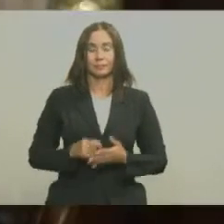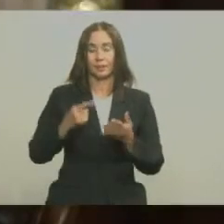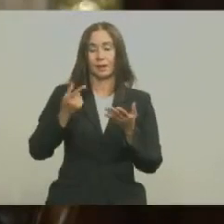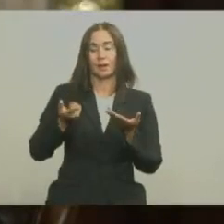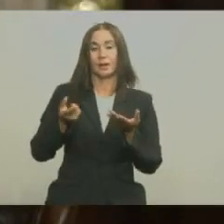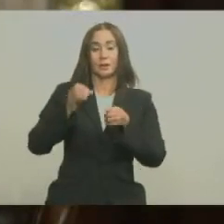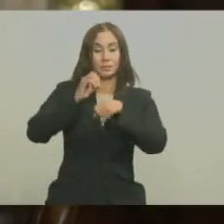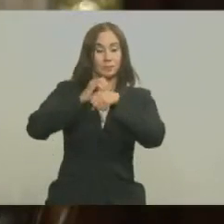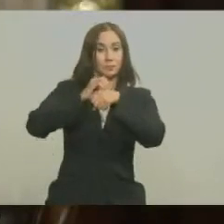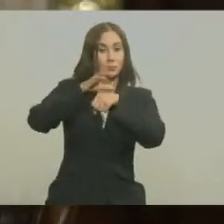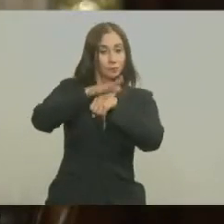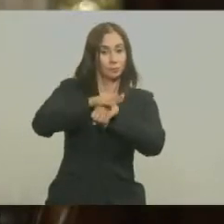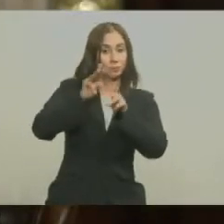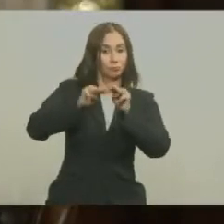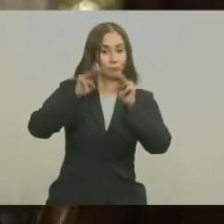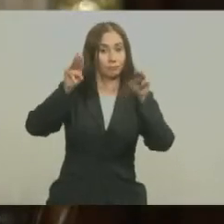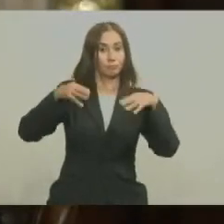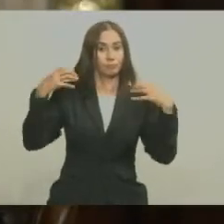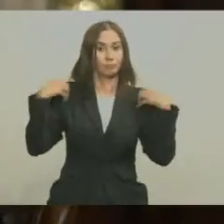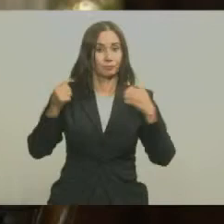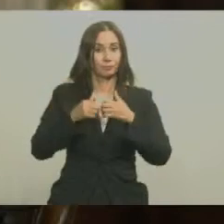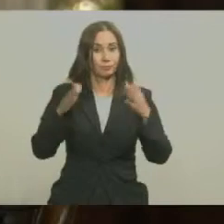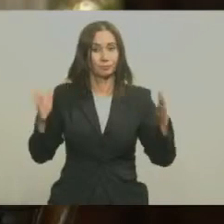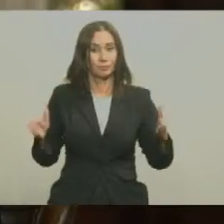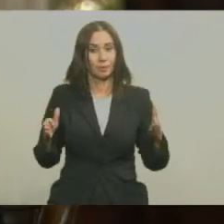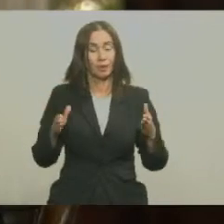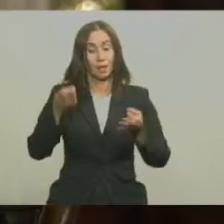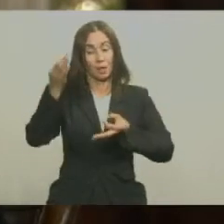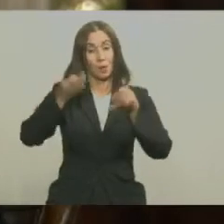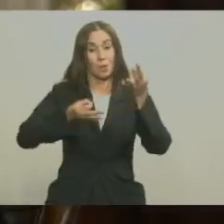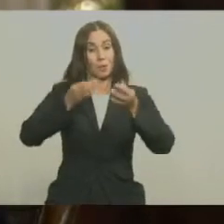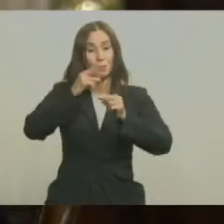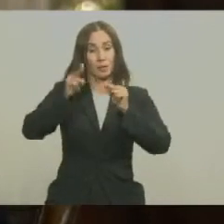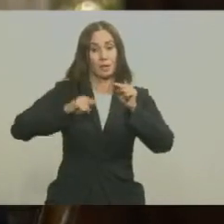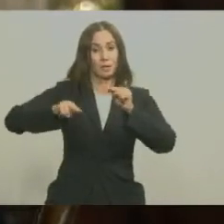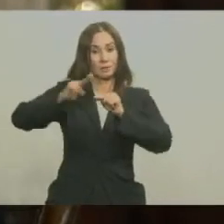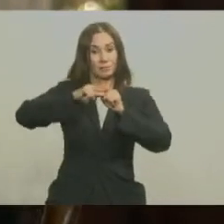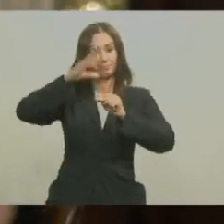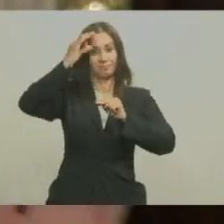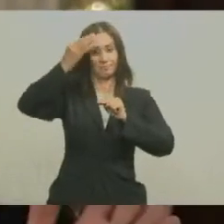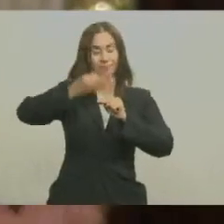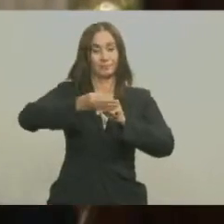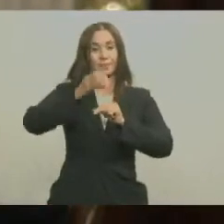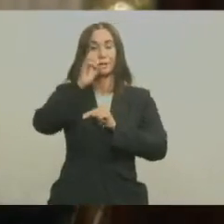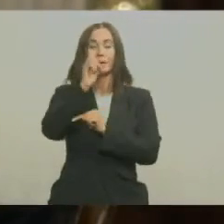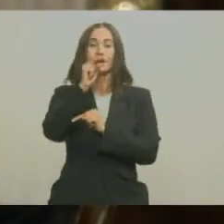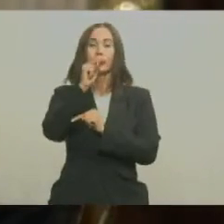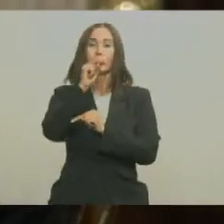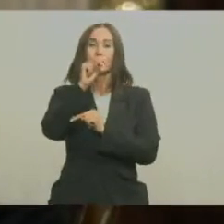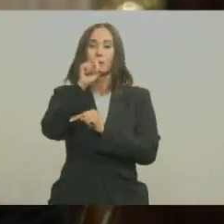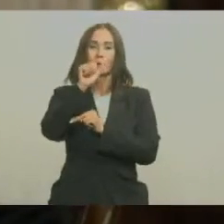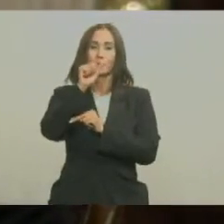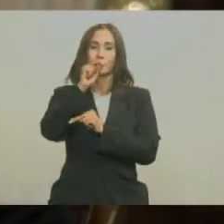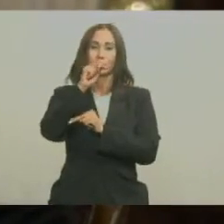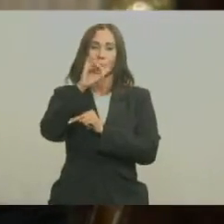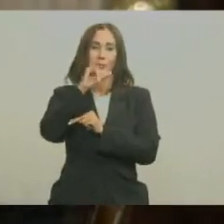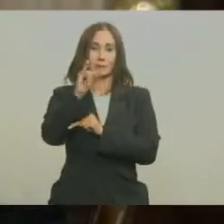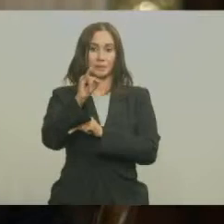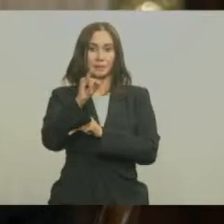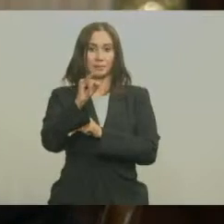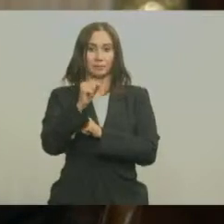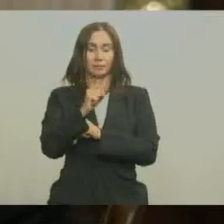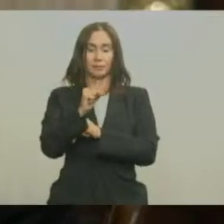instruyo al Ministerio de Salud, a la Procuraduría General de la República y a CONANI para que actualicen